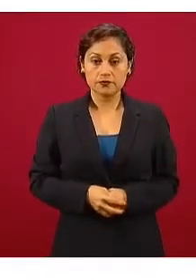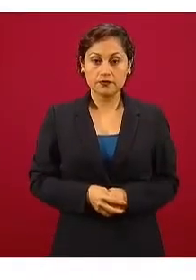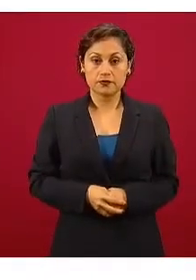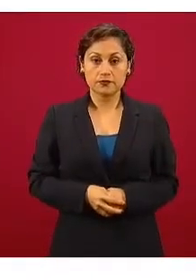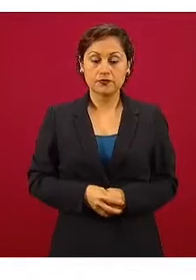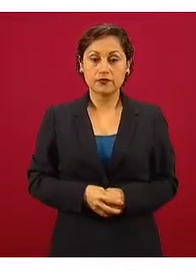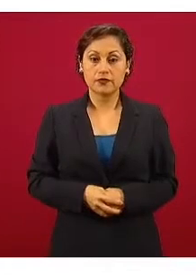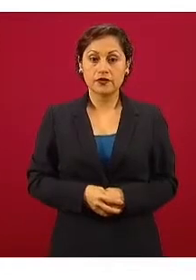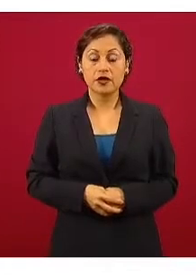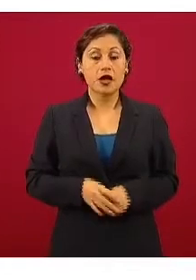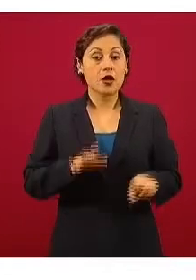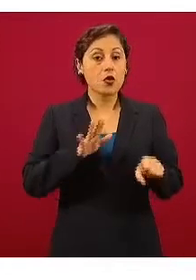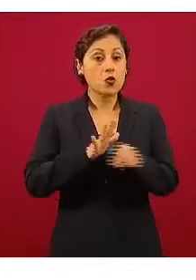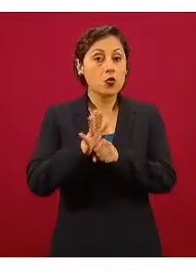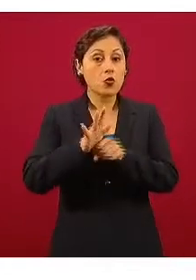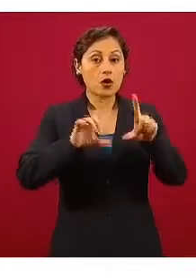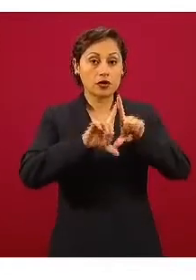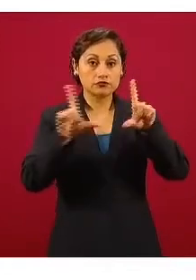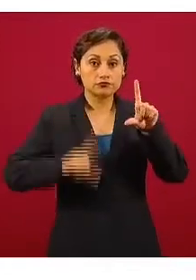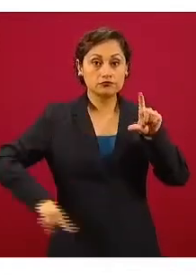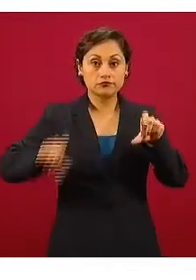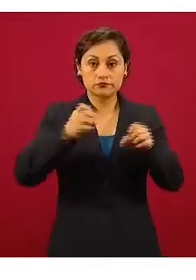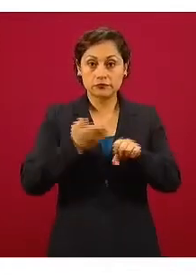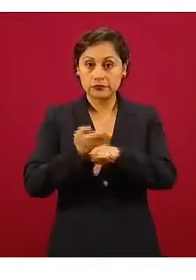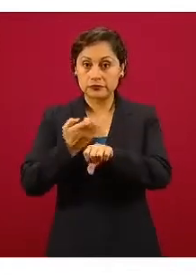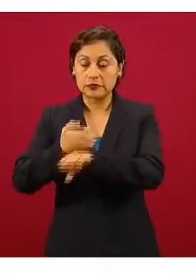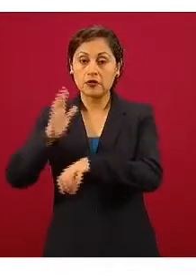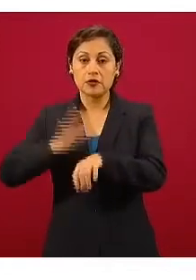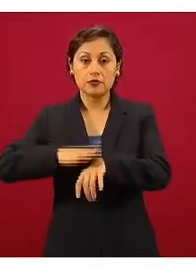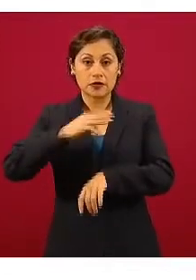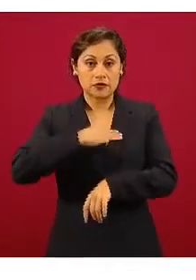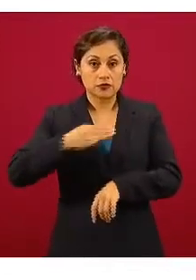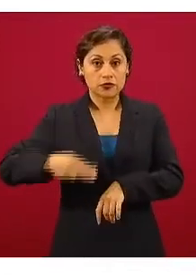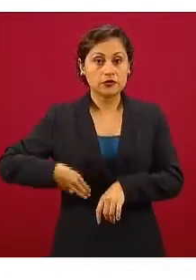municipios sigue siendo Banco del Bienestar, con